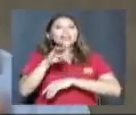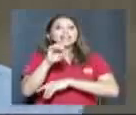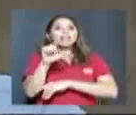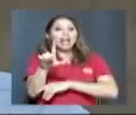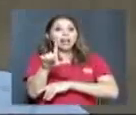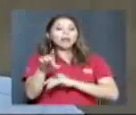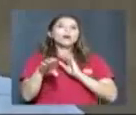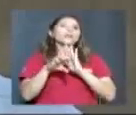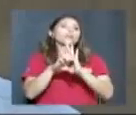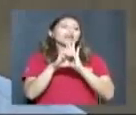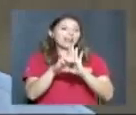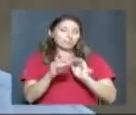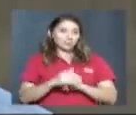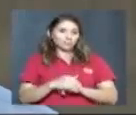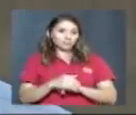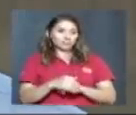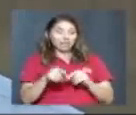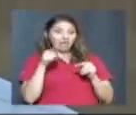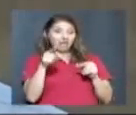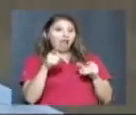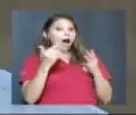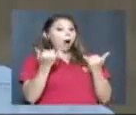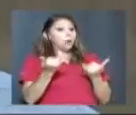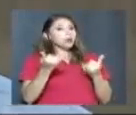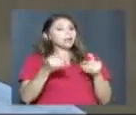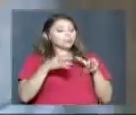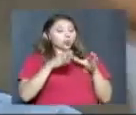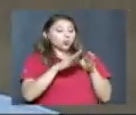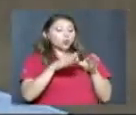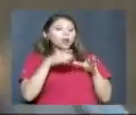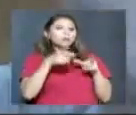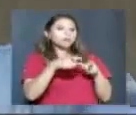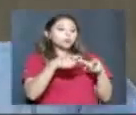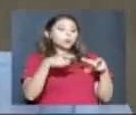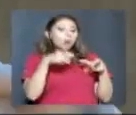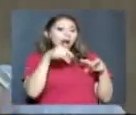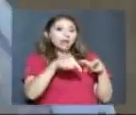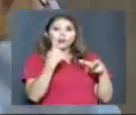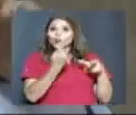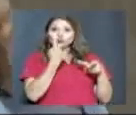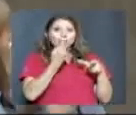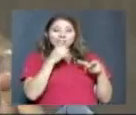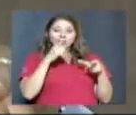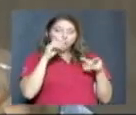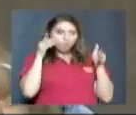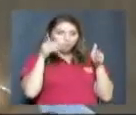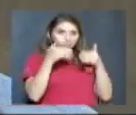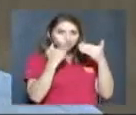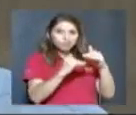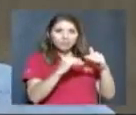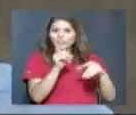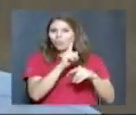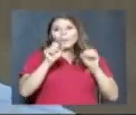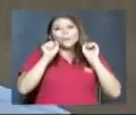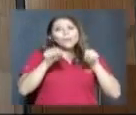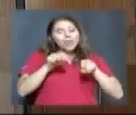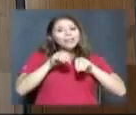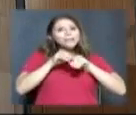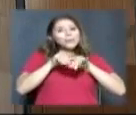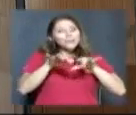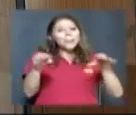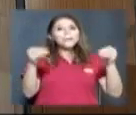ejemplo, empanadas en un cubículo, esta persona ahora puede venderme confites, empanadas, me diversifica lo que puede. Vamos a ampliar ahora en el corte un poquito más ese